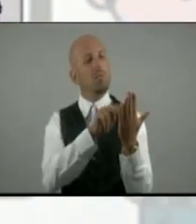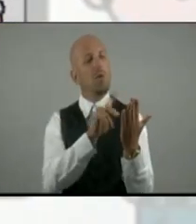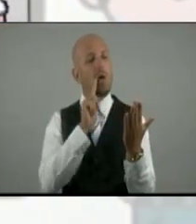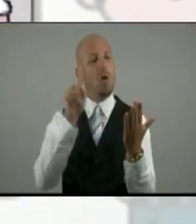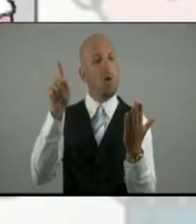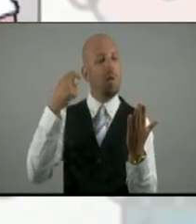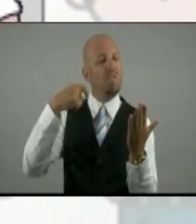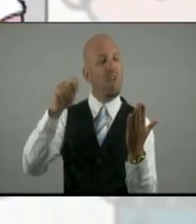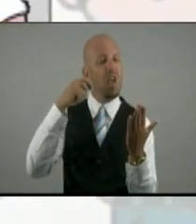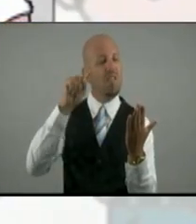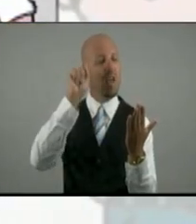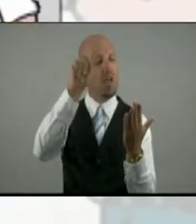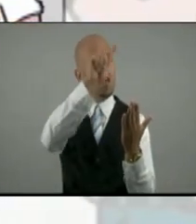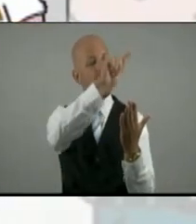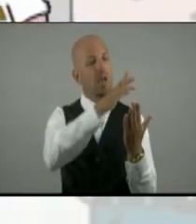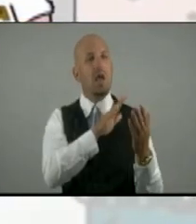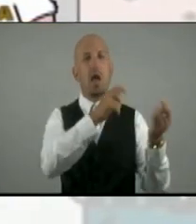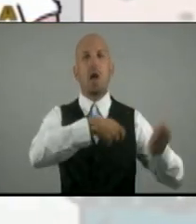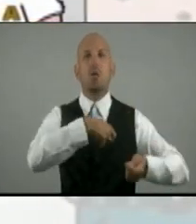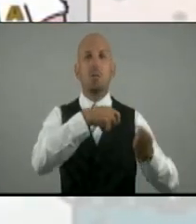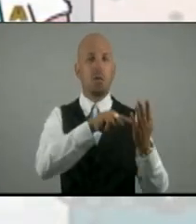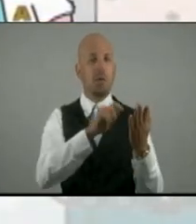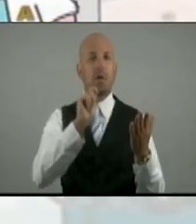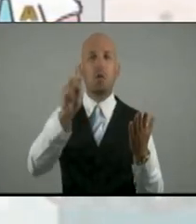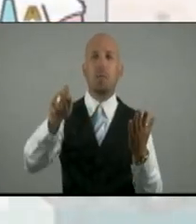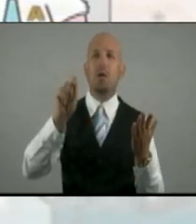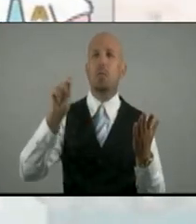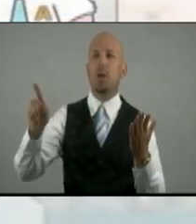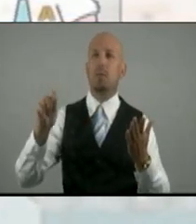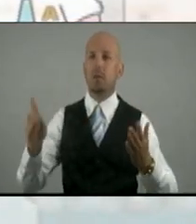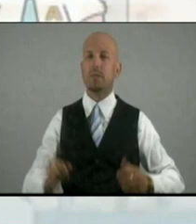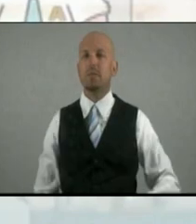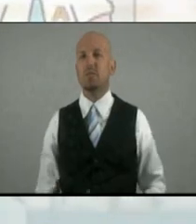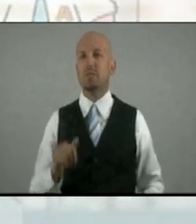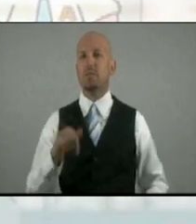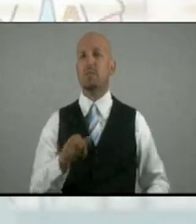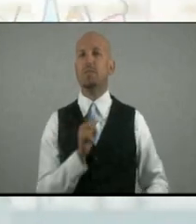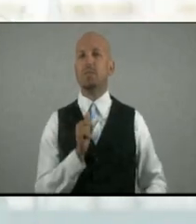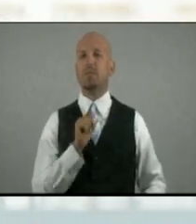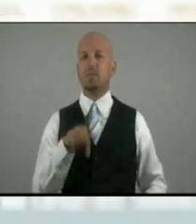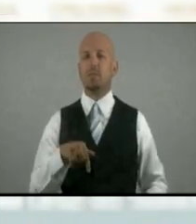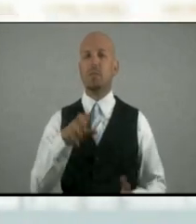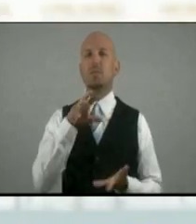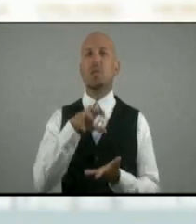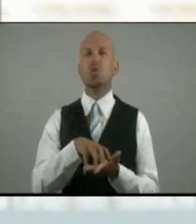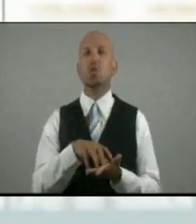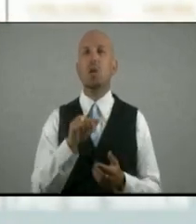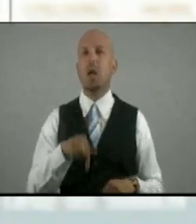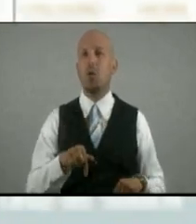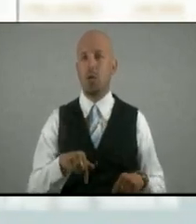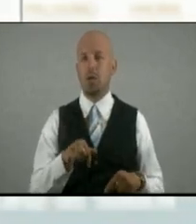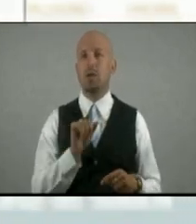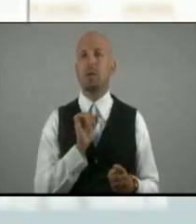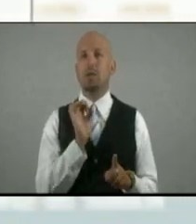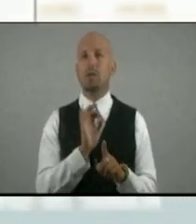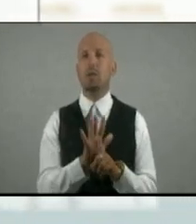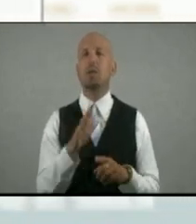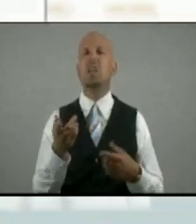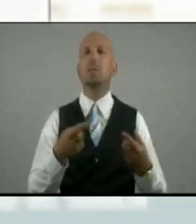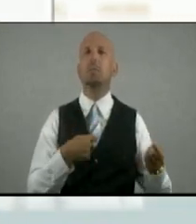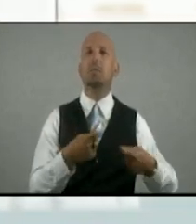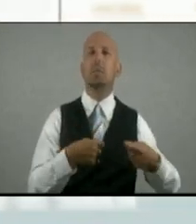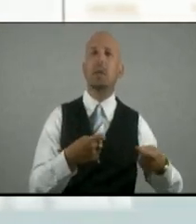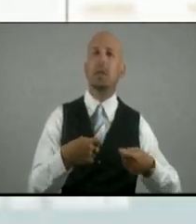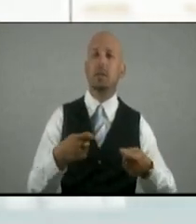hemos venido ya trabajando las acciones para comenzar con los mercados la ciudad para poner algunos ejemplos con las ventas de